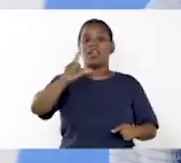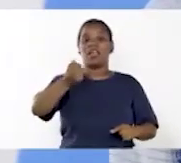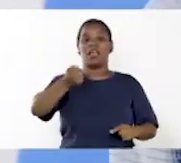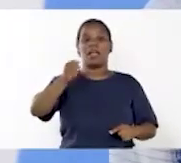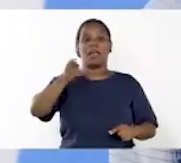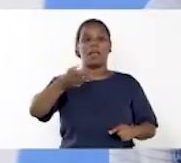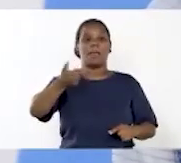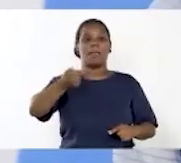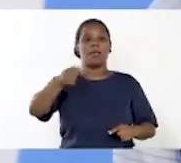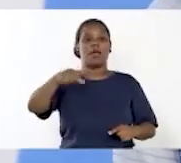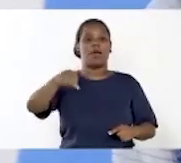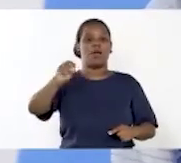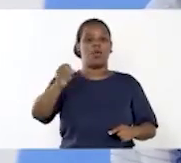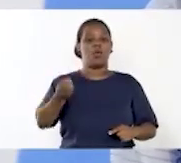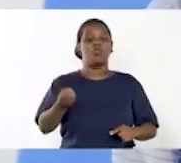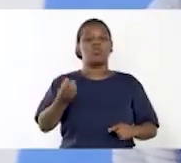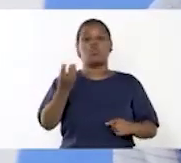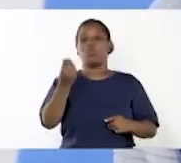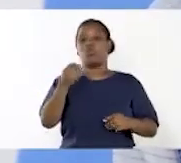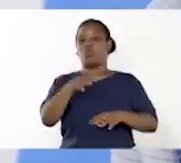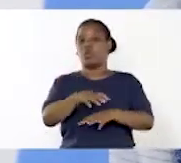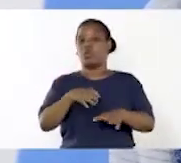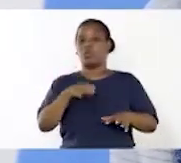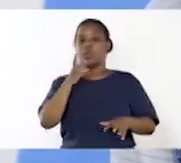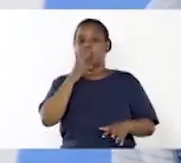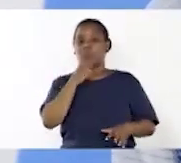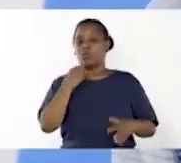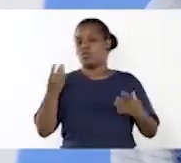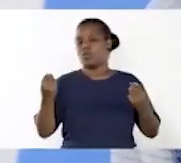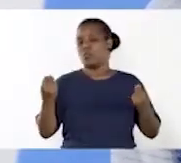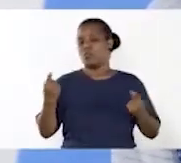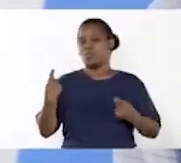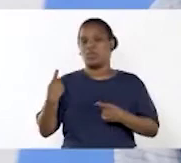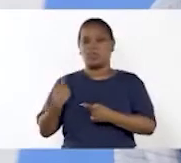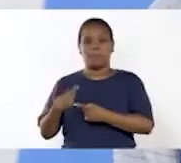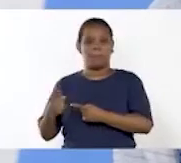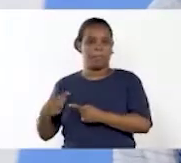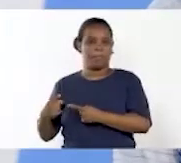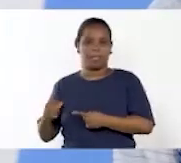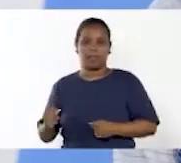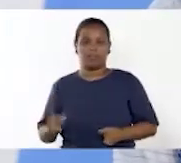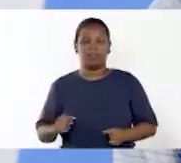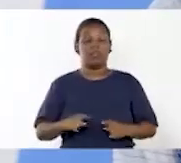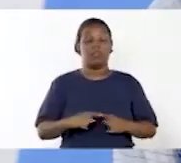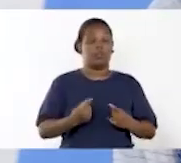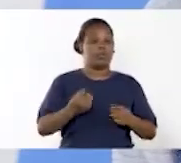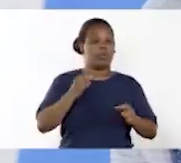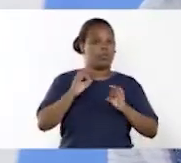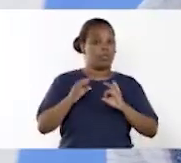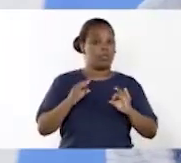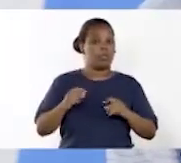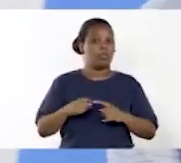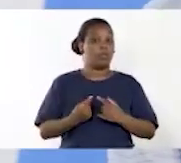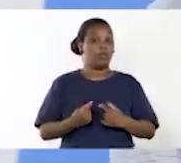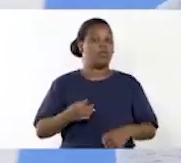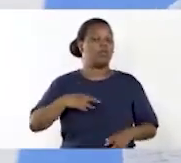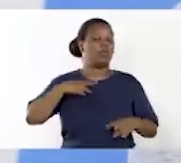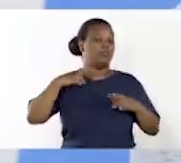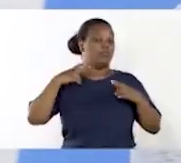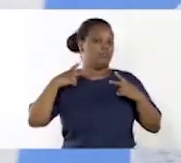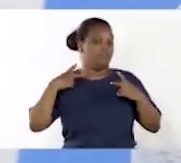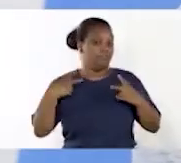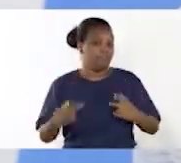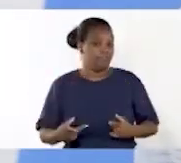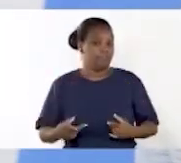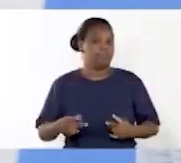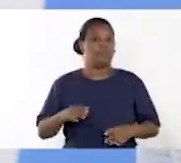podemos olvidarnos de ellos. Hay muchas más, eso para proteger, pero hay que insistir después en esto que hablamos. ¿Por